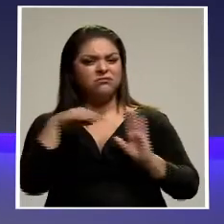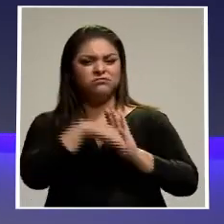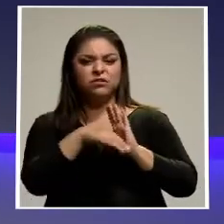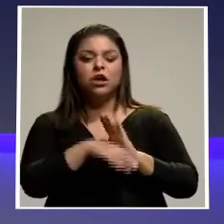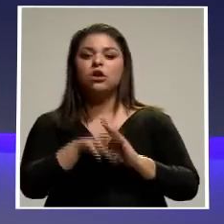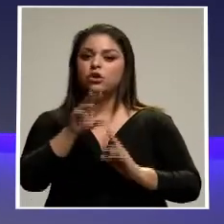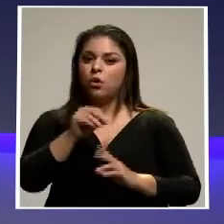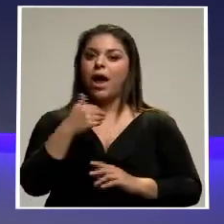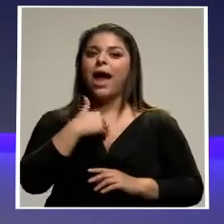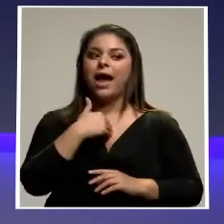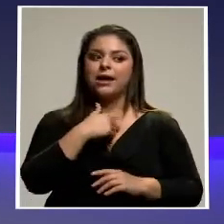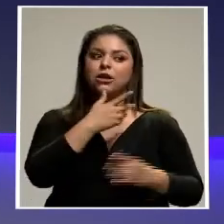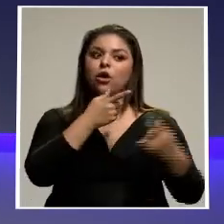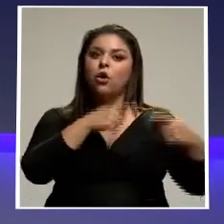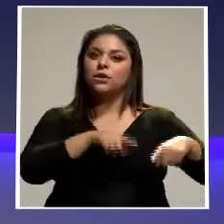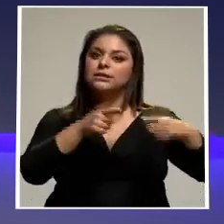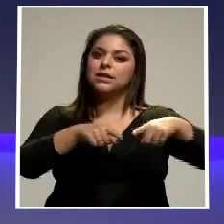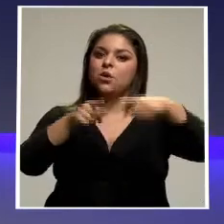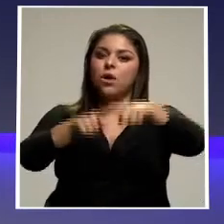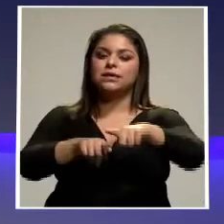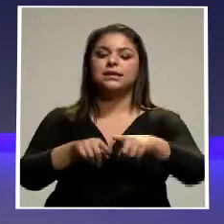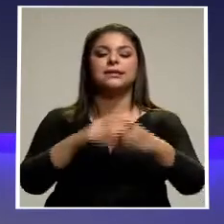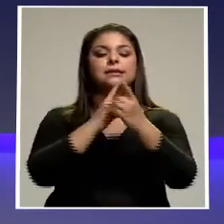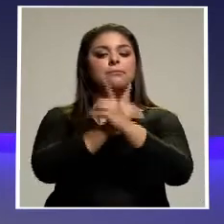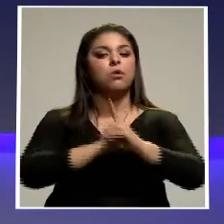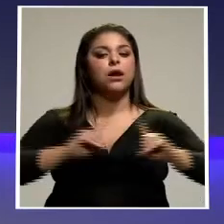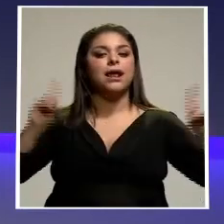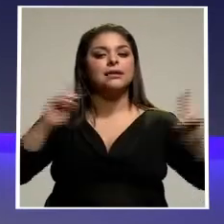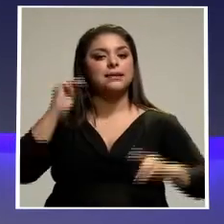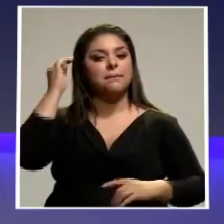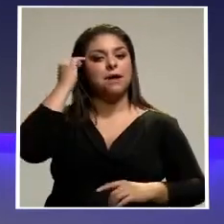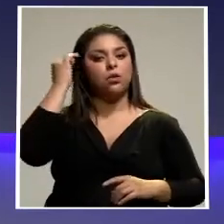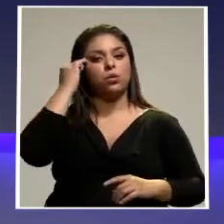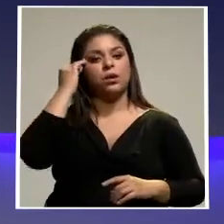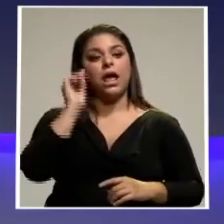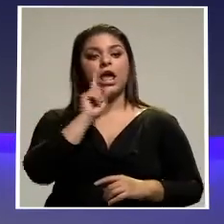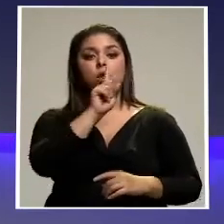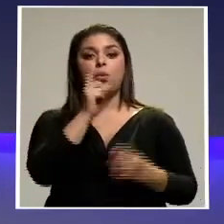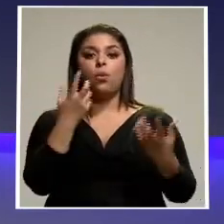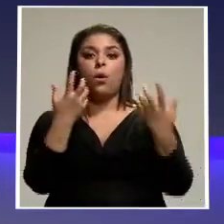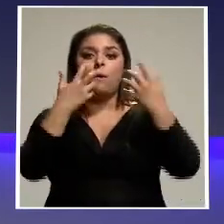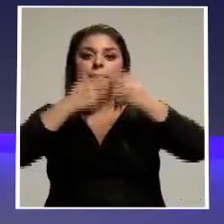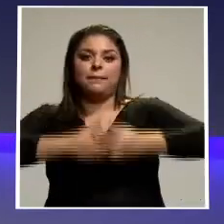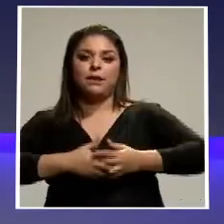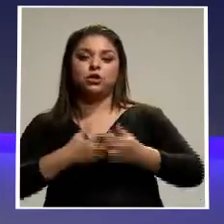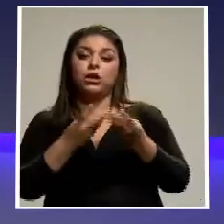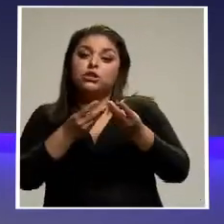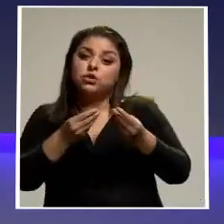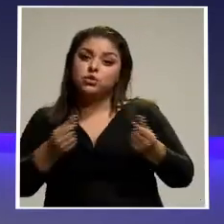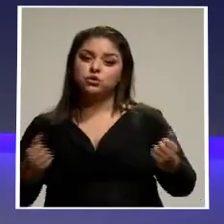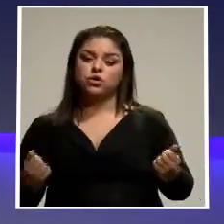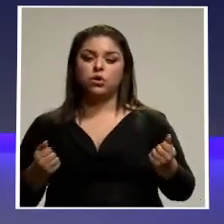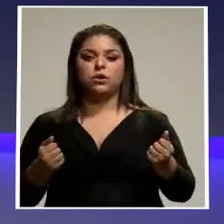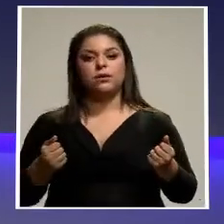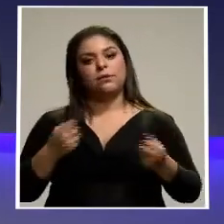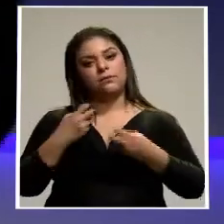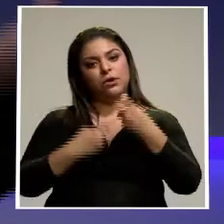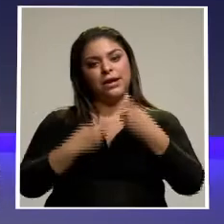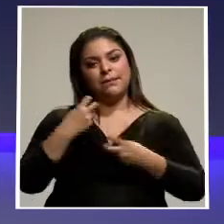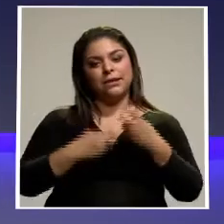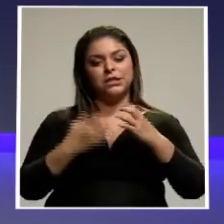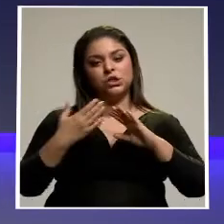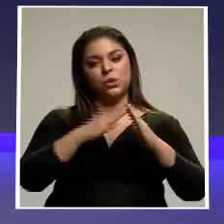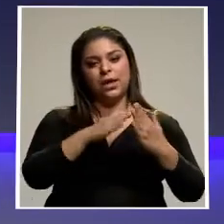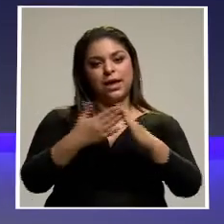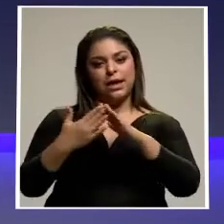una consecuencia de las democracias maduras y un complemento a la solución de los problemas de la ciudadanía que se pueden